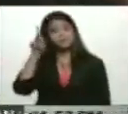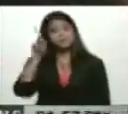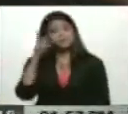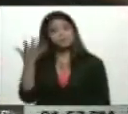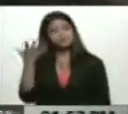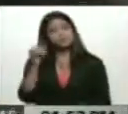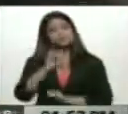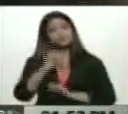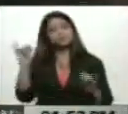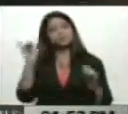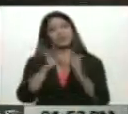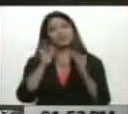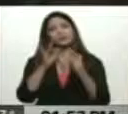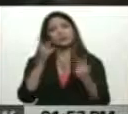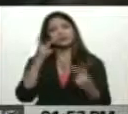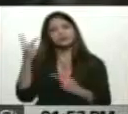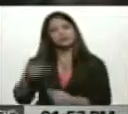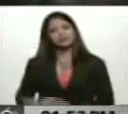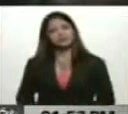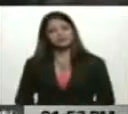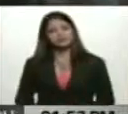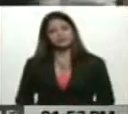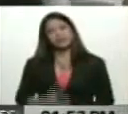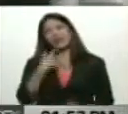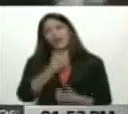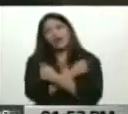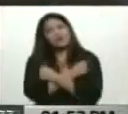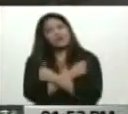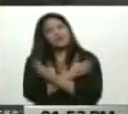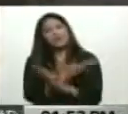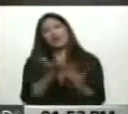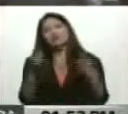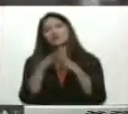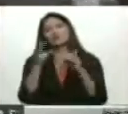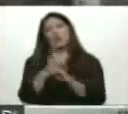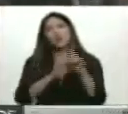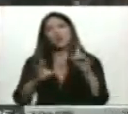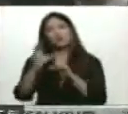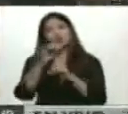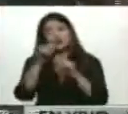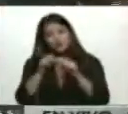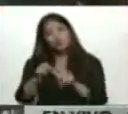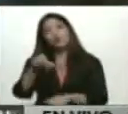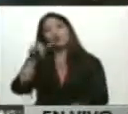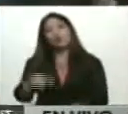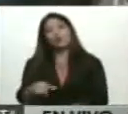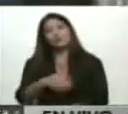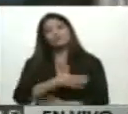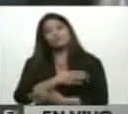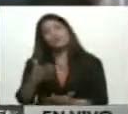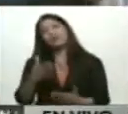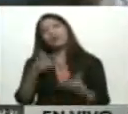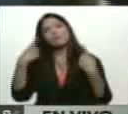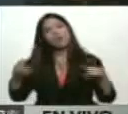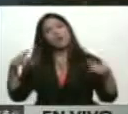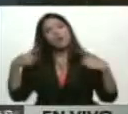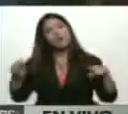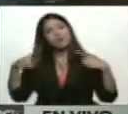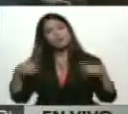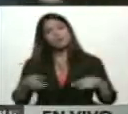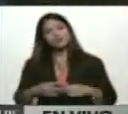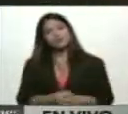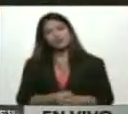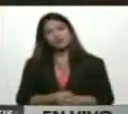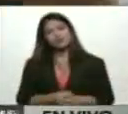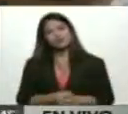nosotros devolvemos a este pase a los estudios un abrazo a todos esos cultores y cultoras que siguen hoy apostando por la música criolla por